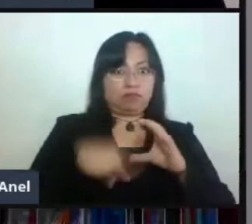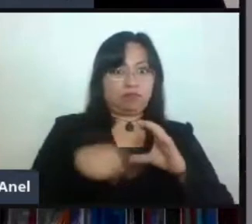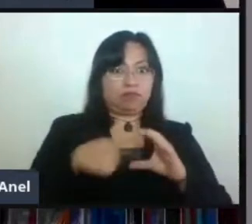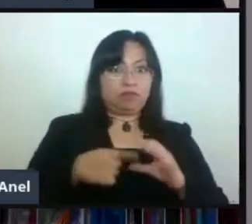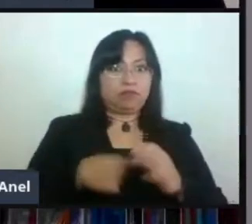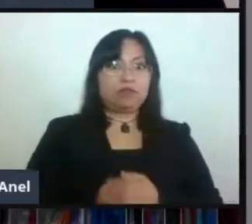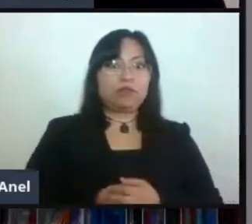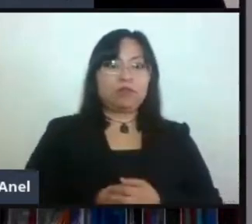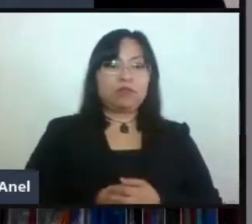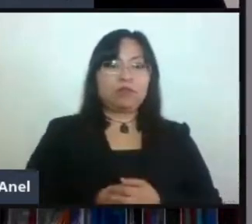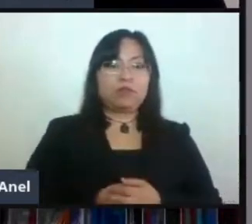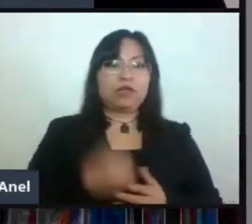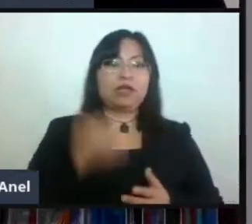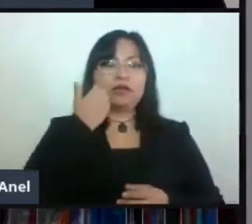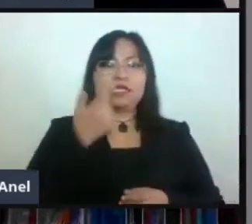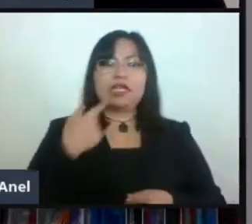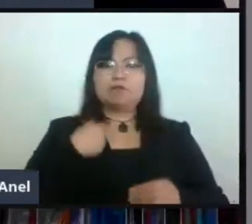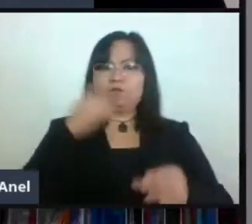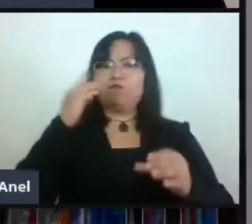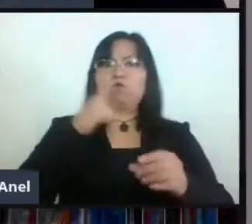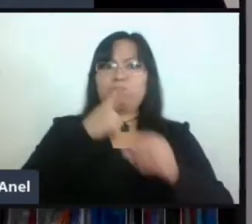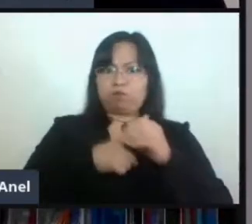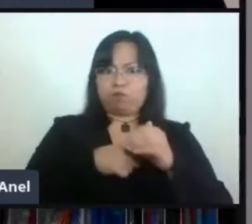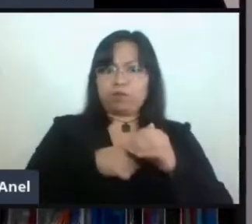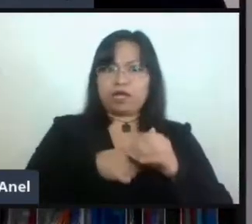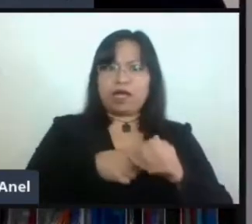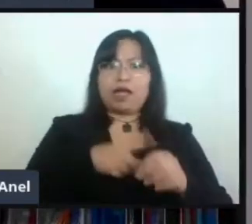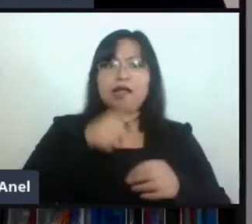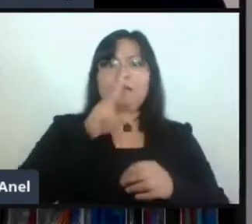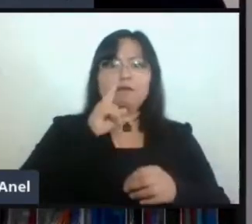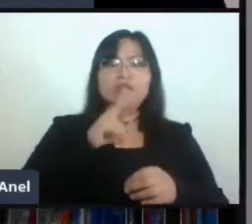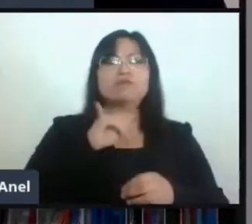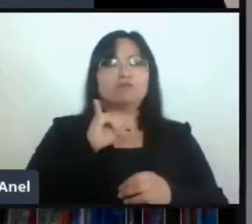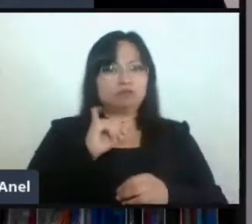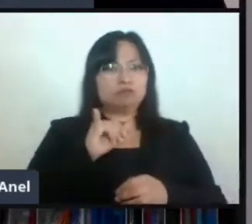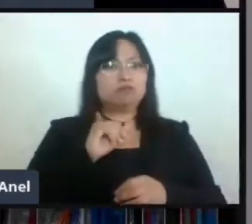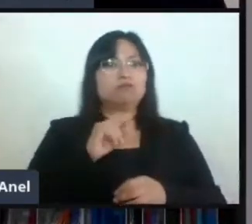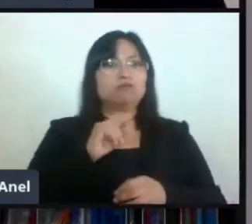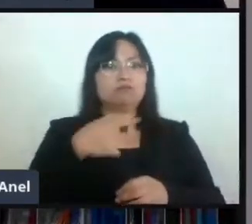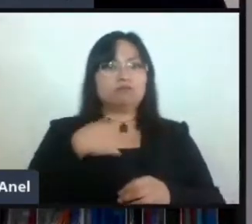Quiero restringir a los usuarios de cierto dominio, o sea, de mi institución. Sí,